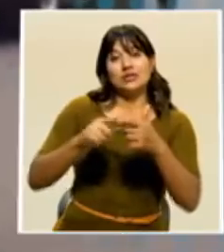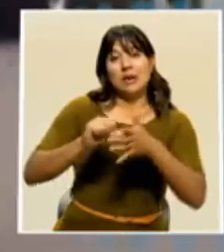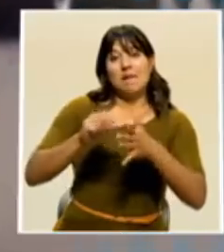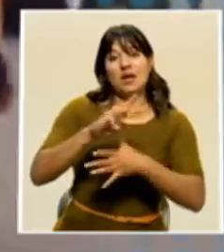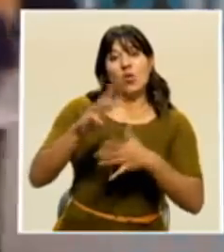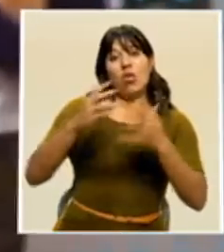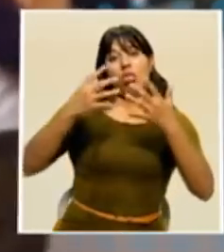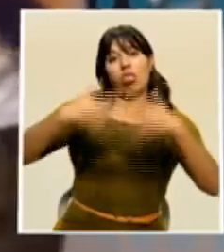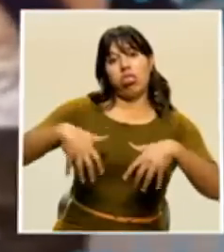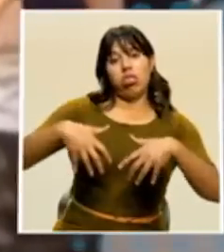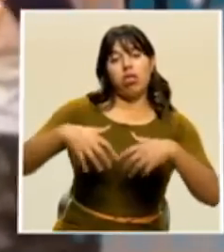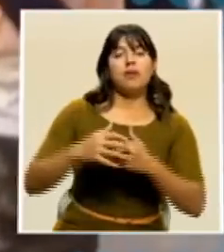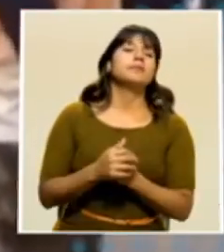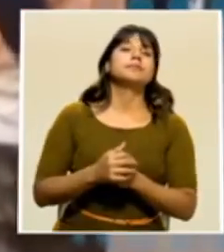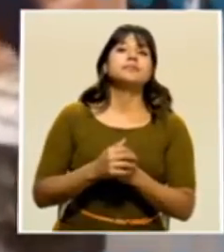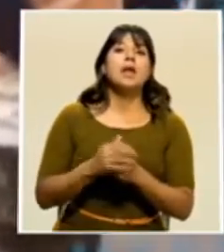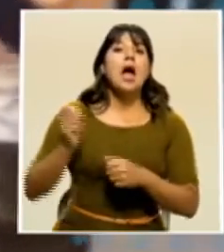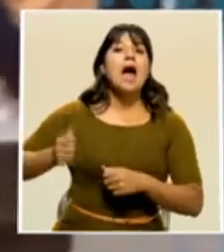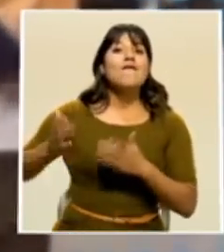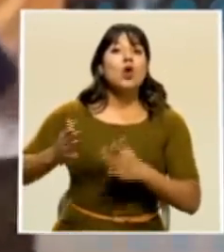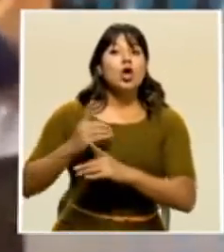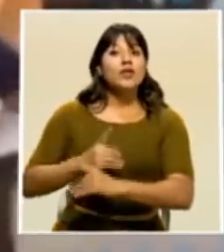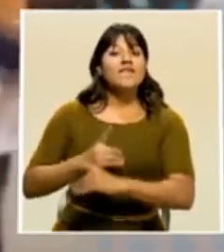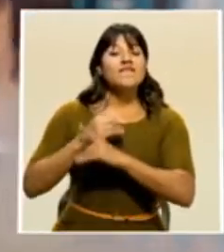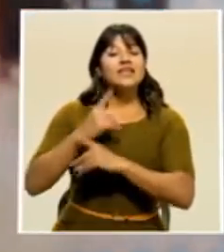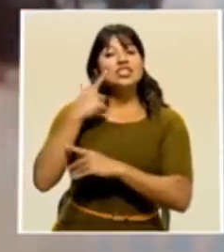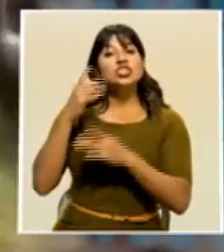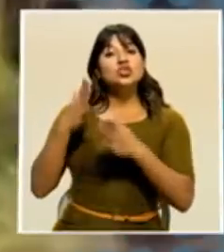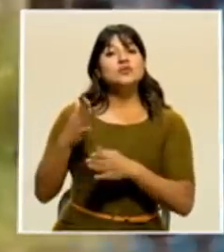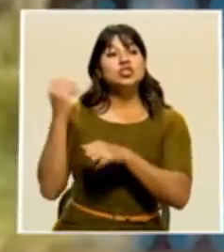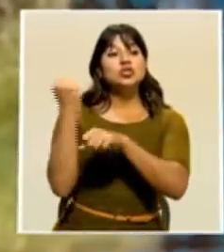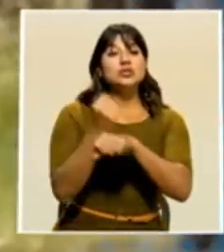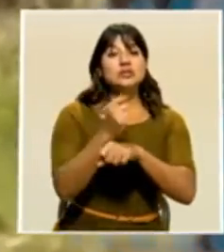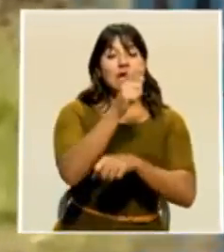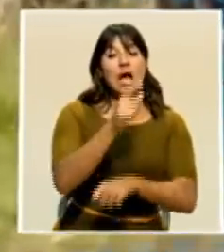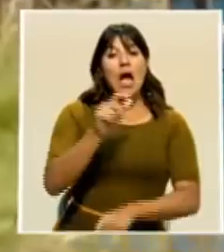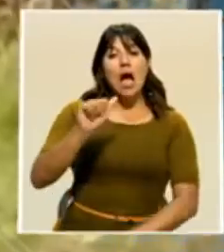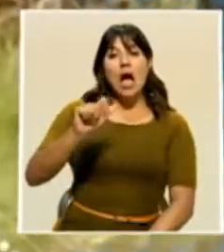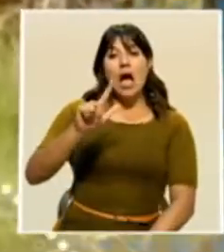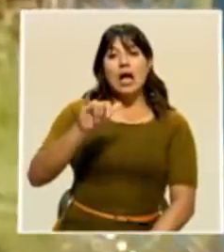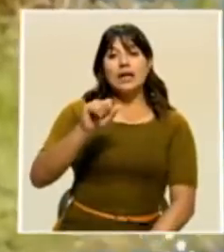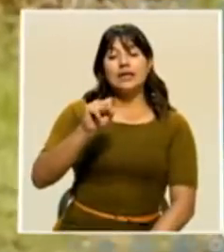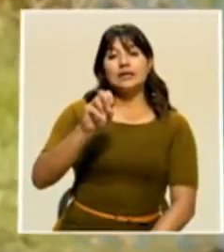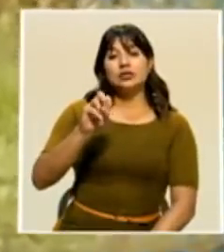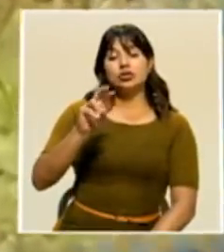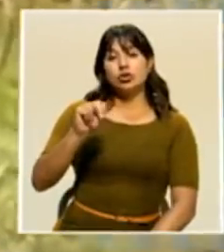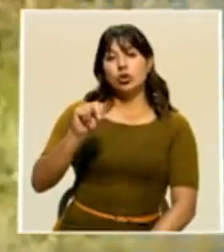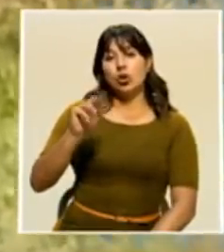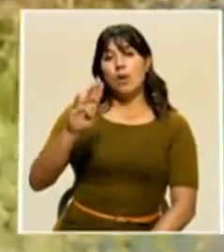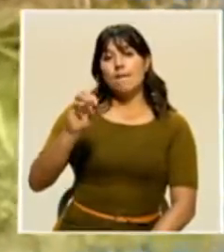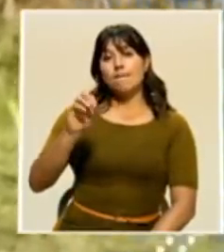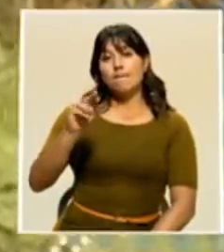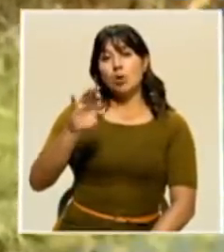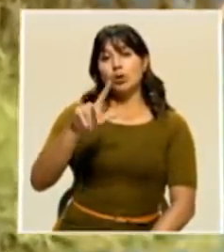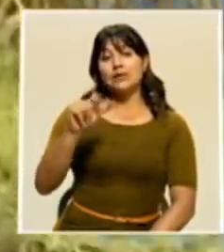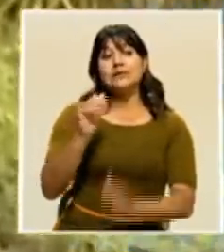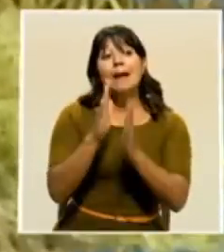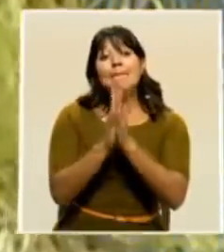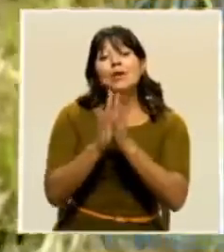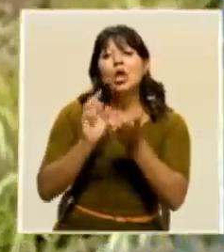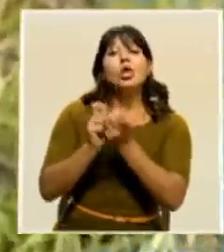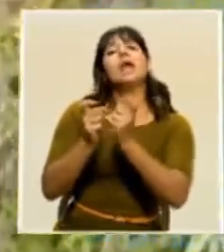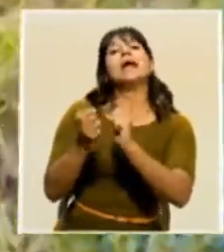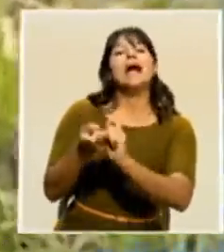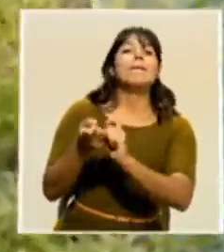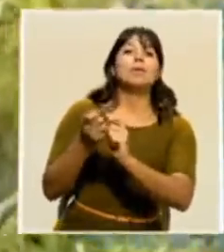El abogado defensor del único sospechoso del homicidio de Alison Bonilla solicitó el cambio de medidas cautelares y quiere que le quiten la